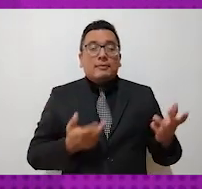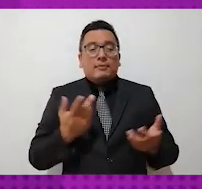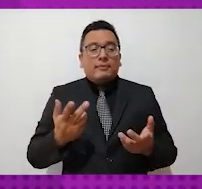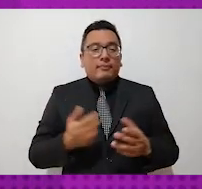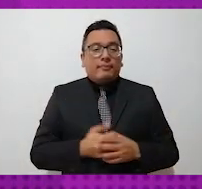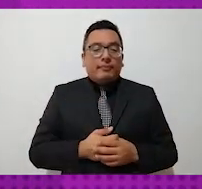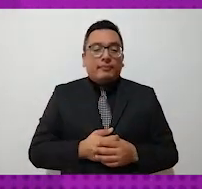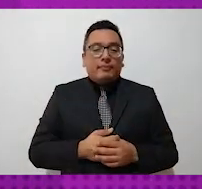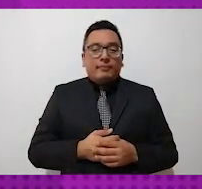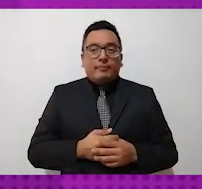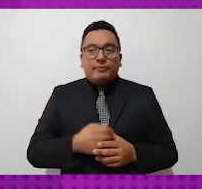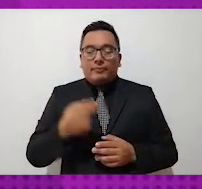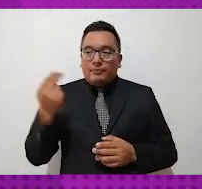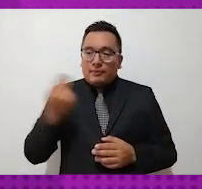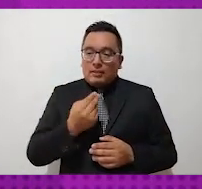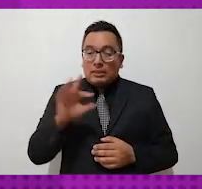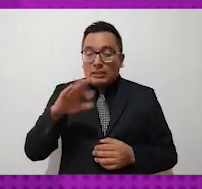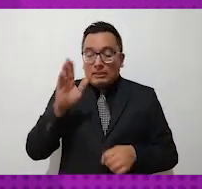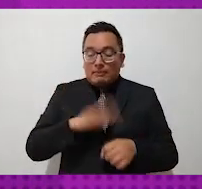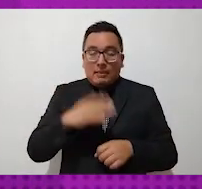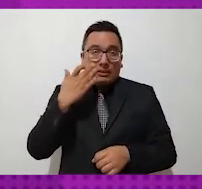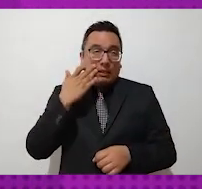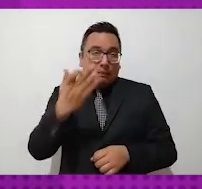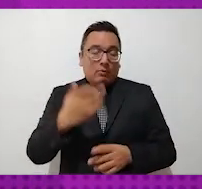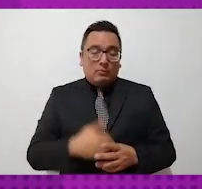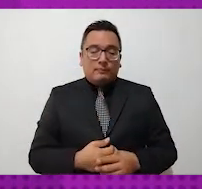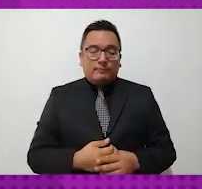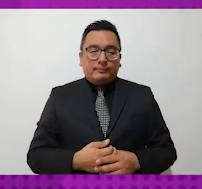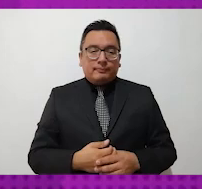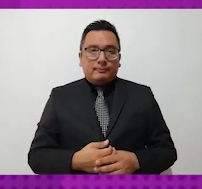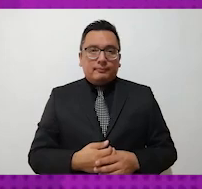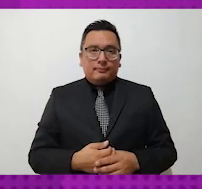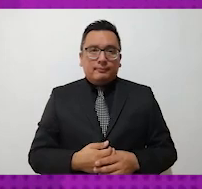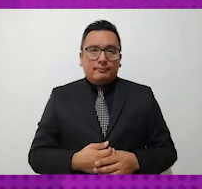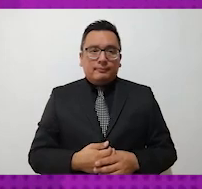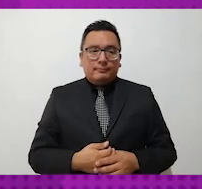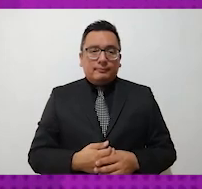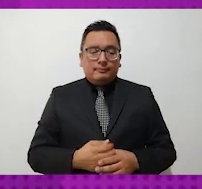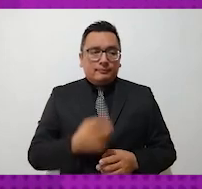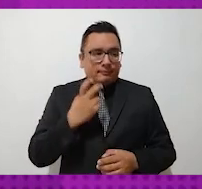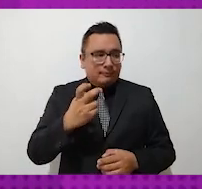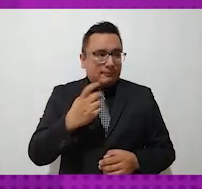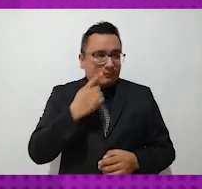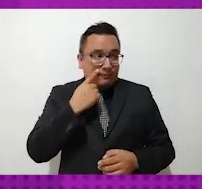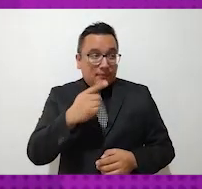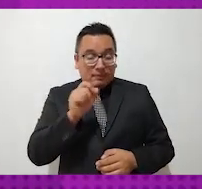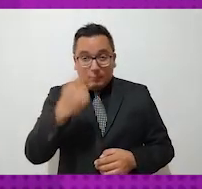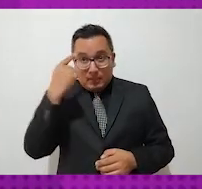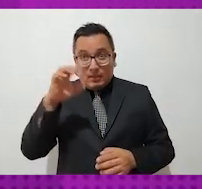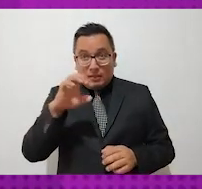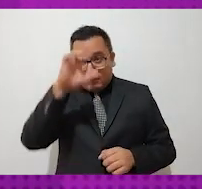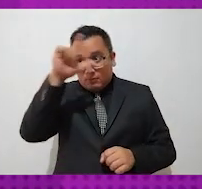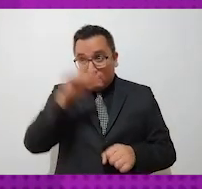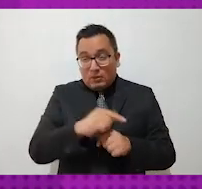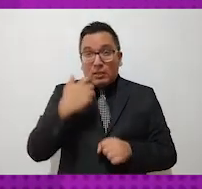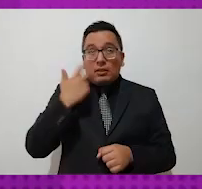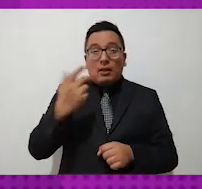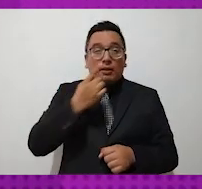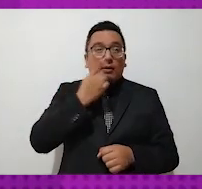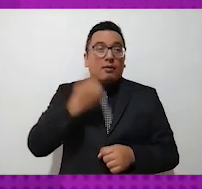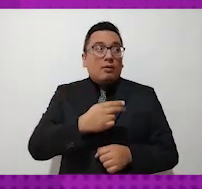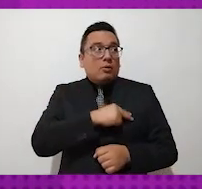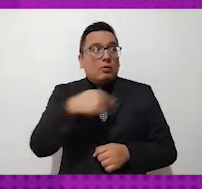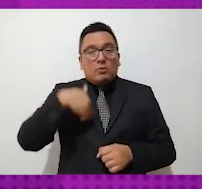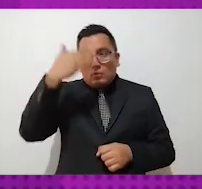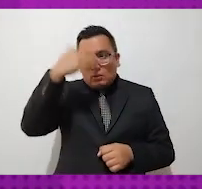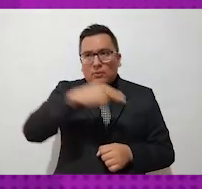naturaleza tienen que extenderse un poquito más. Sobre todo también para fortalecer esa cultura de la denuncia, que sepamos